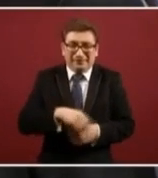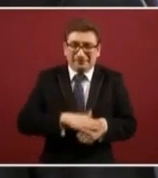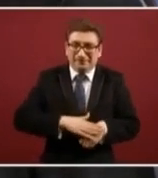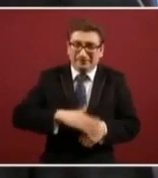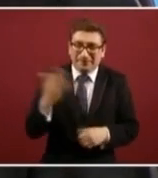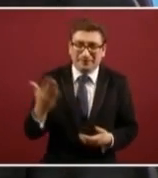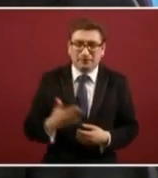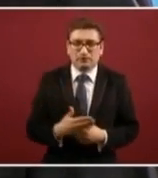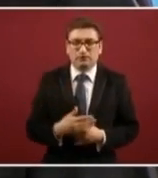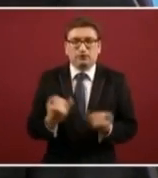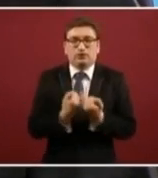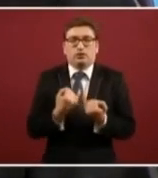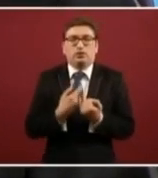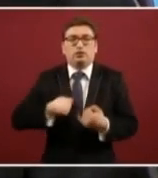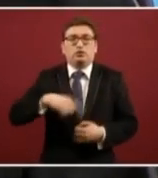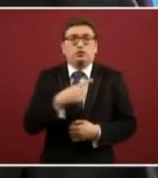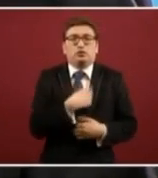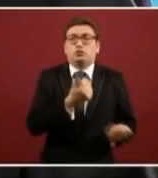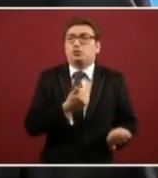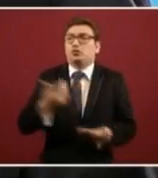Estamos comprando también frijol.